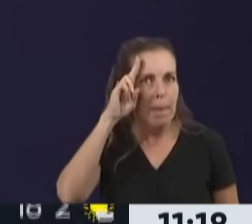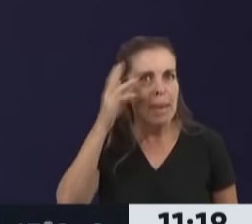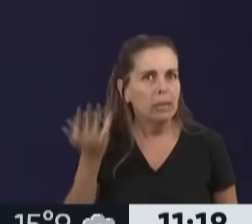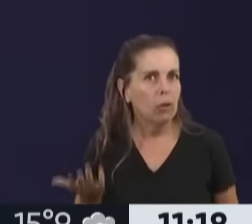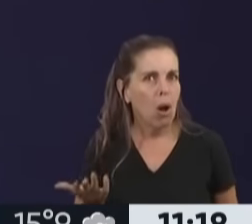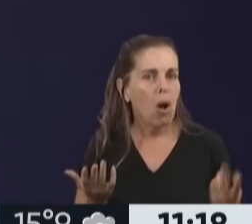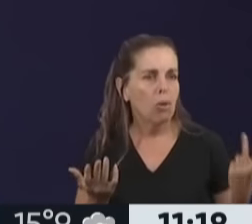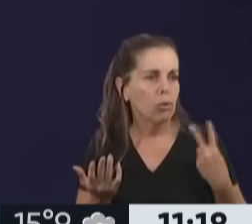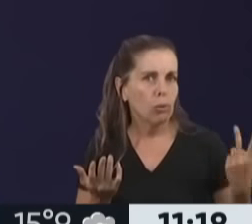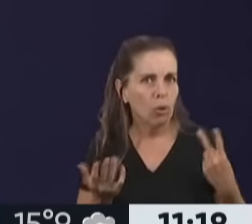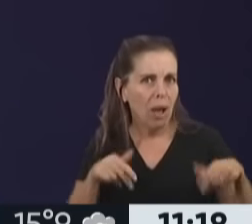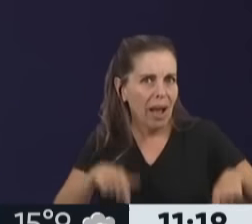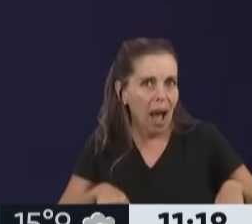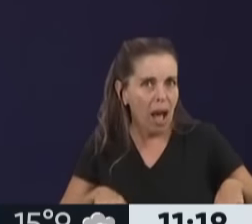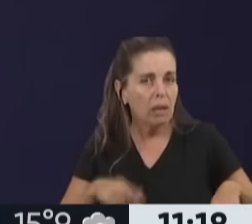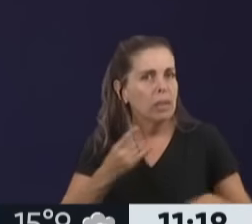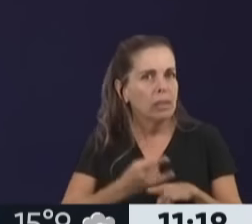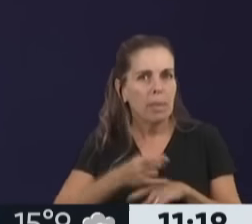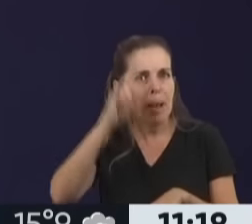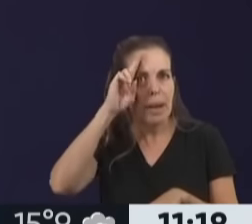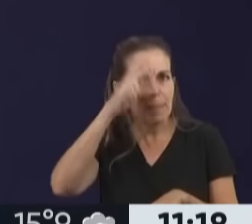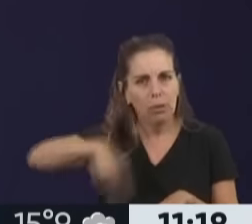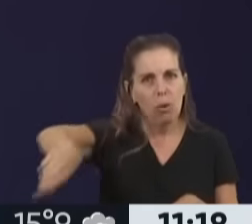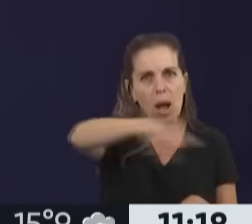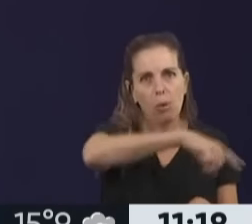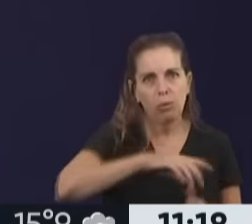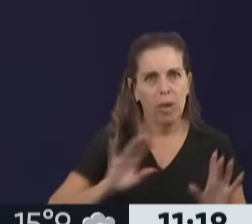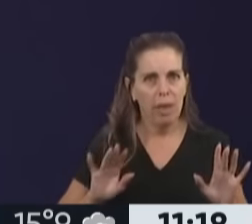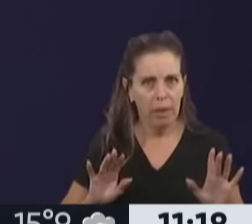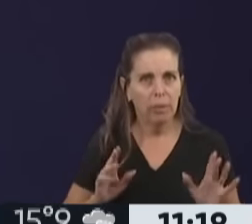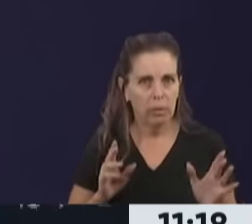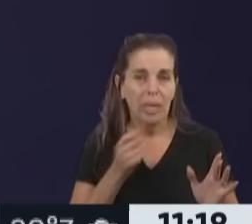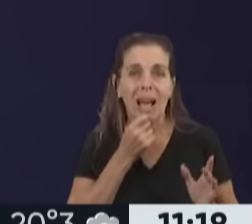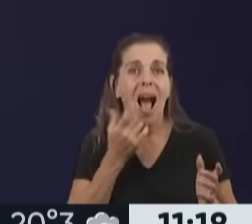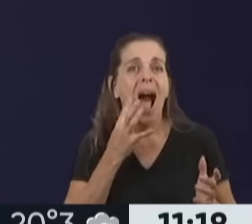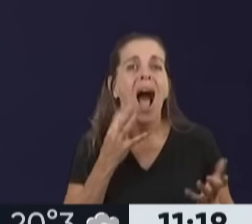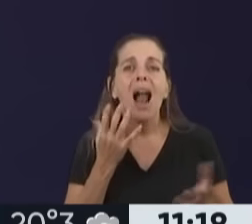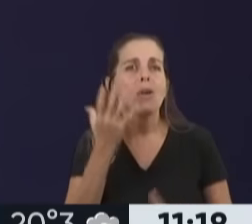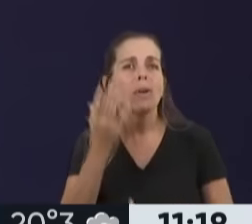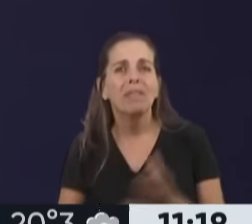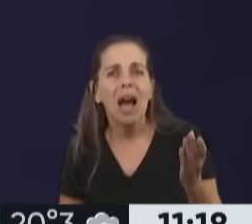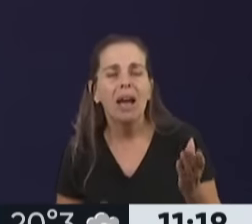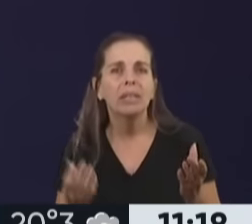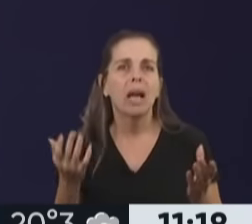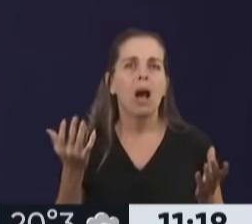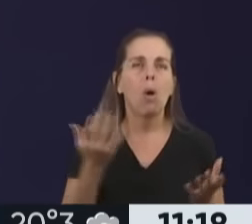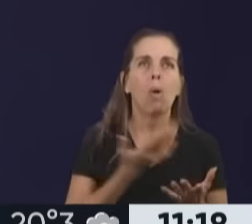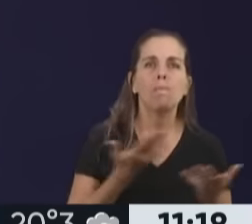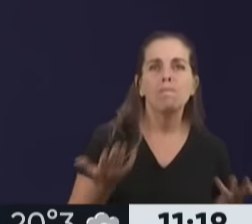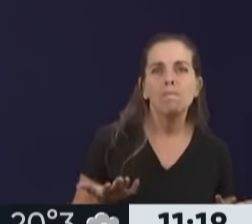les hemos tenido a todos ustedes y que cuando repito cuando algo no funciona bien y y